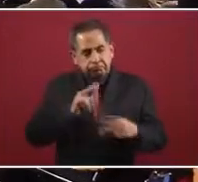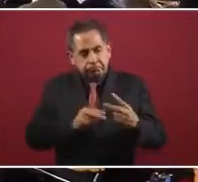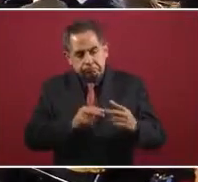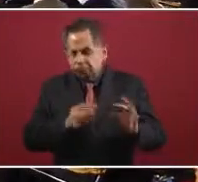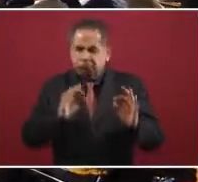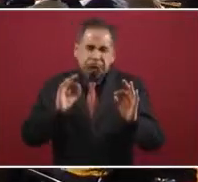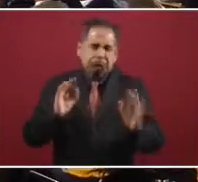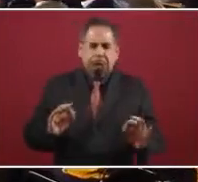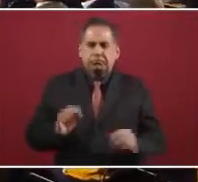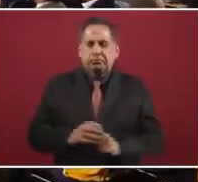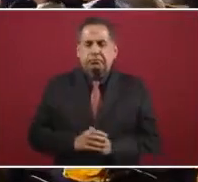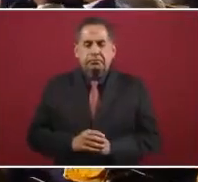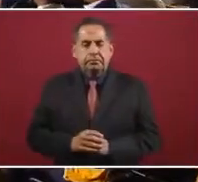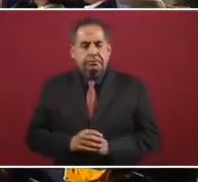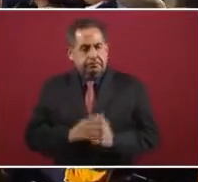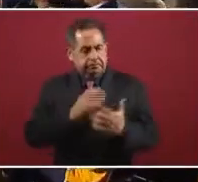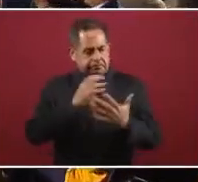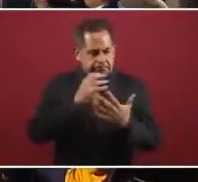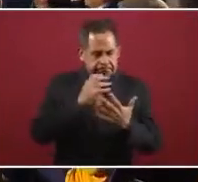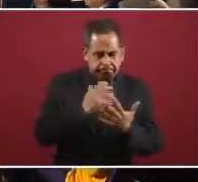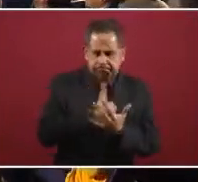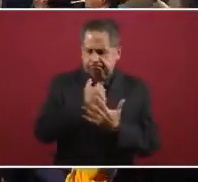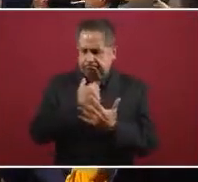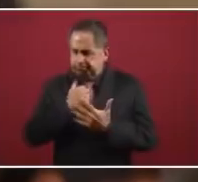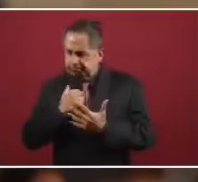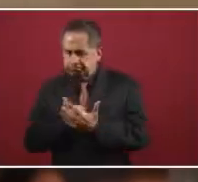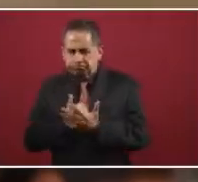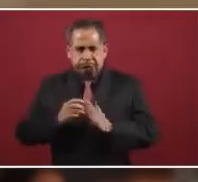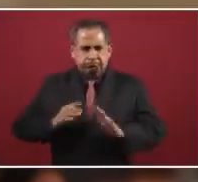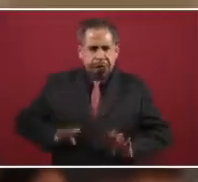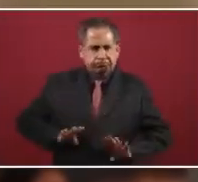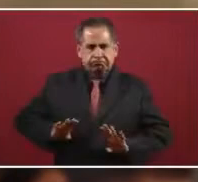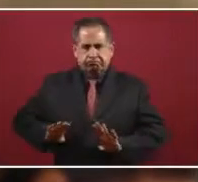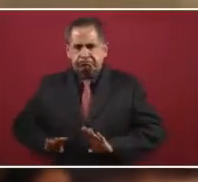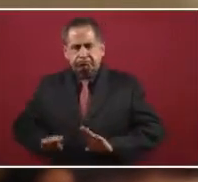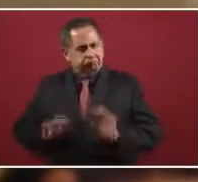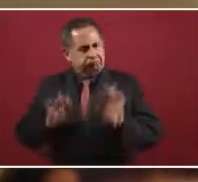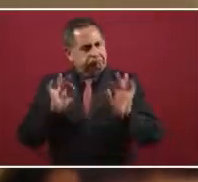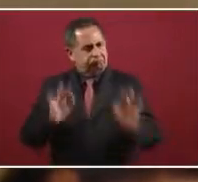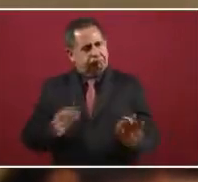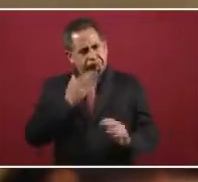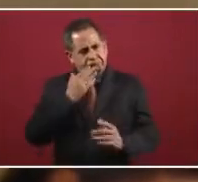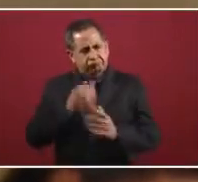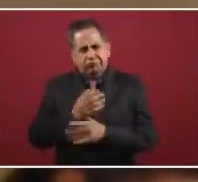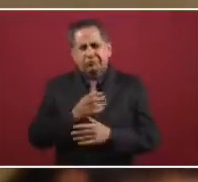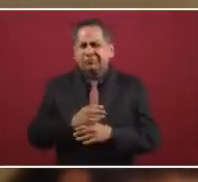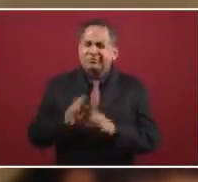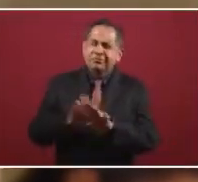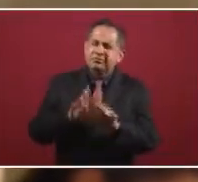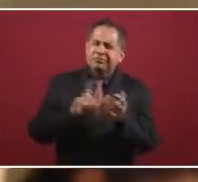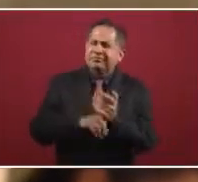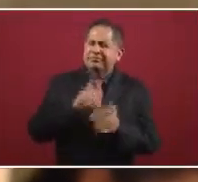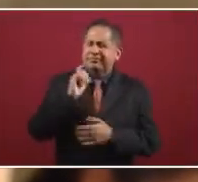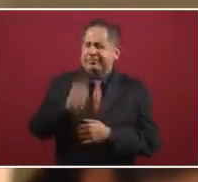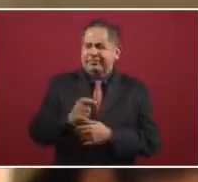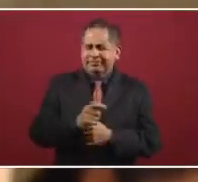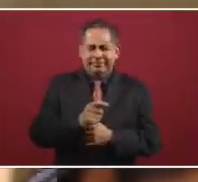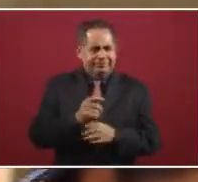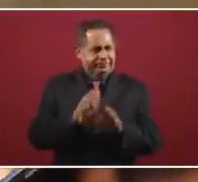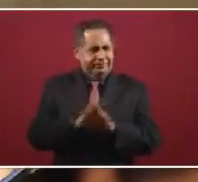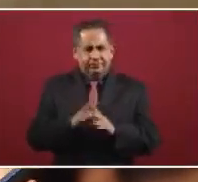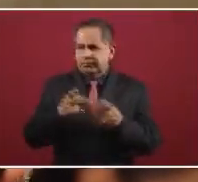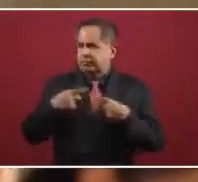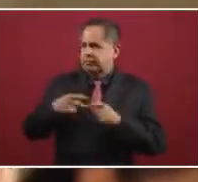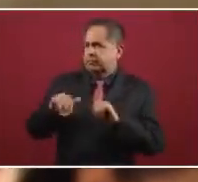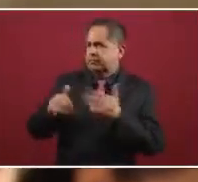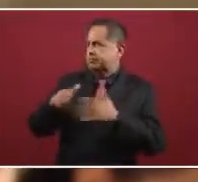habla de ganar-ganar, lo mencionaron. ¿Cómo se traduce este ganar-ganar en la